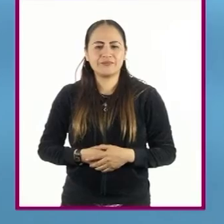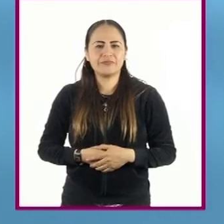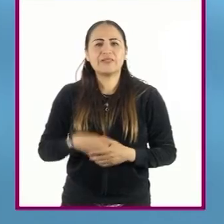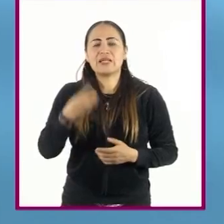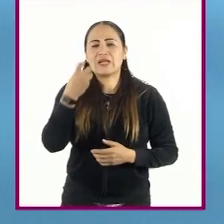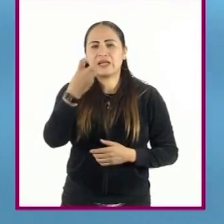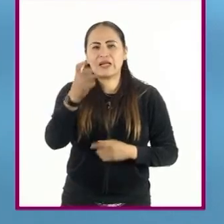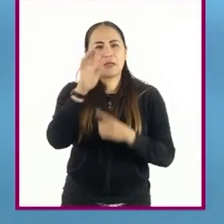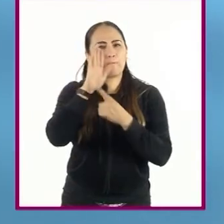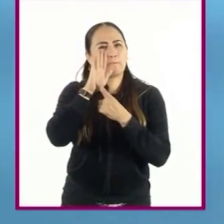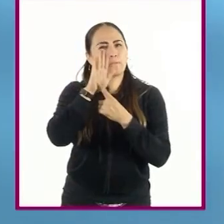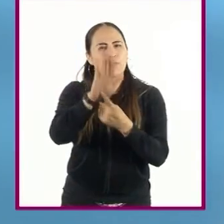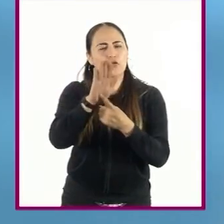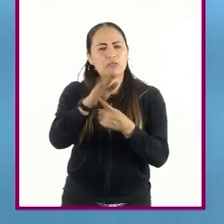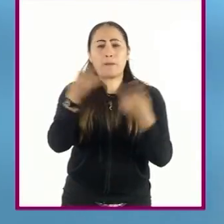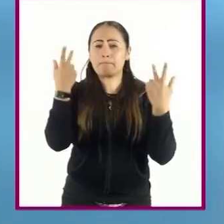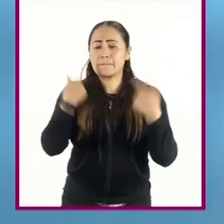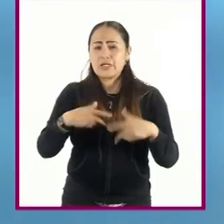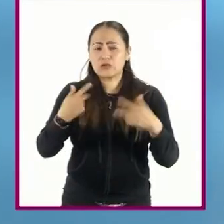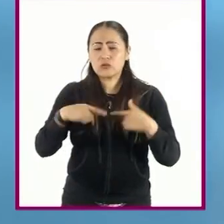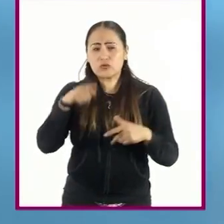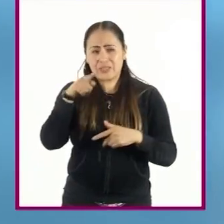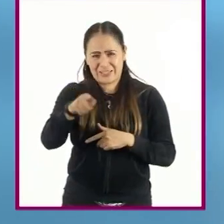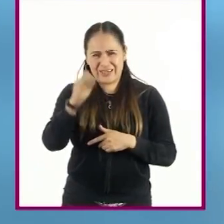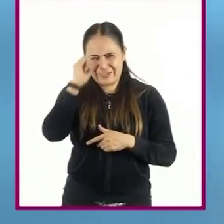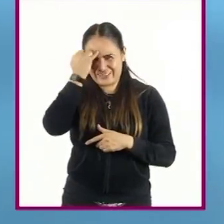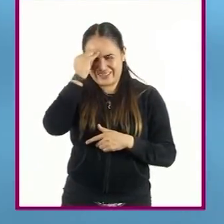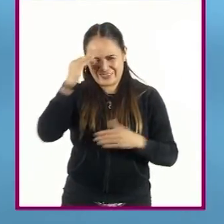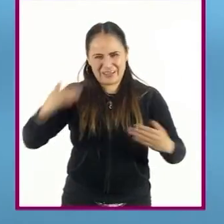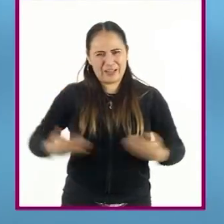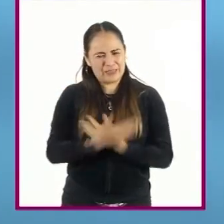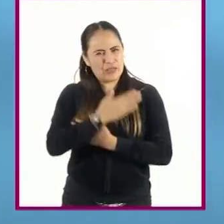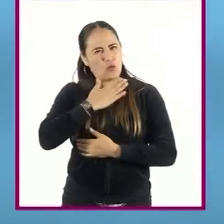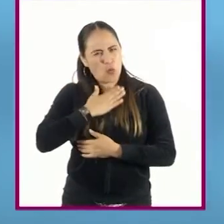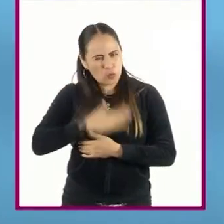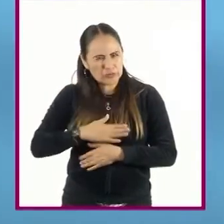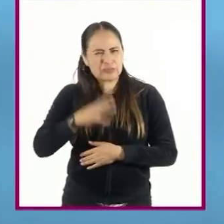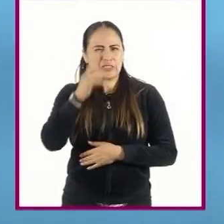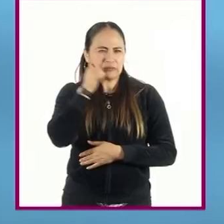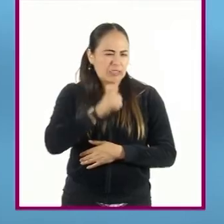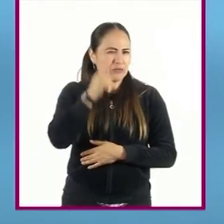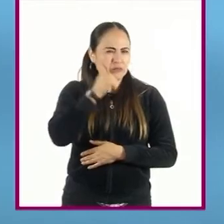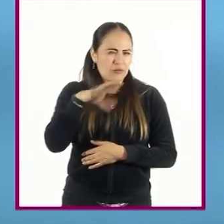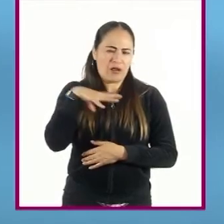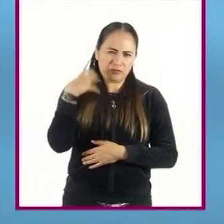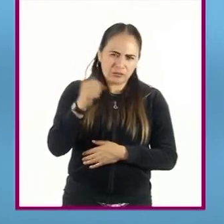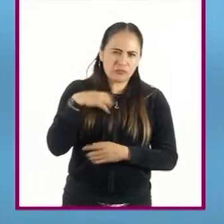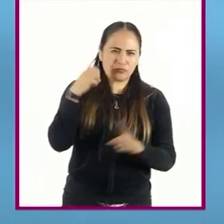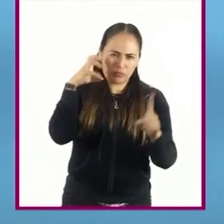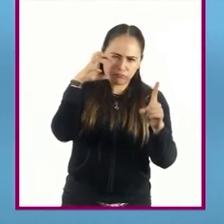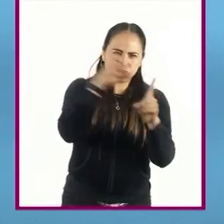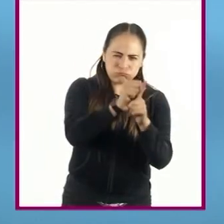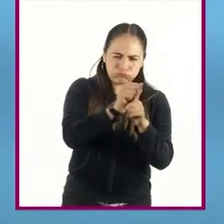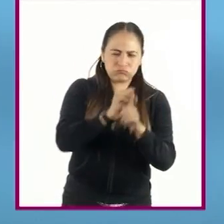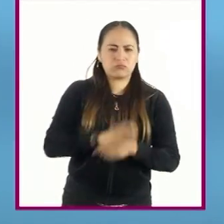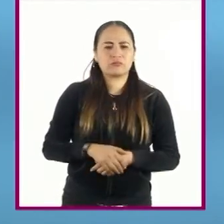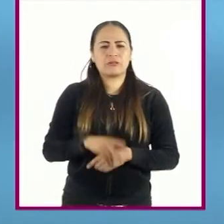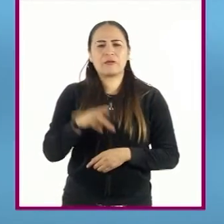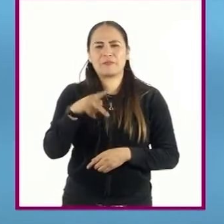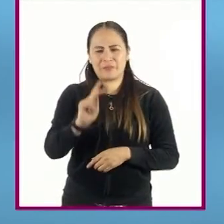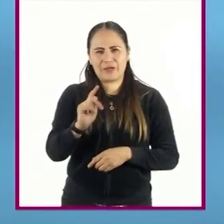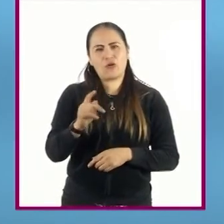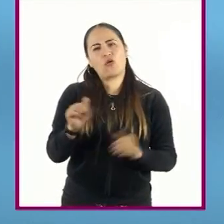les mostrará cómo este personaje hindú luchó por la justicia y el respeto a los derechos humanos, pero de una